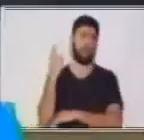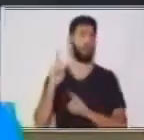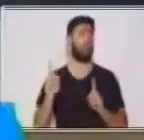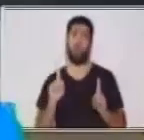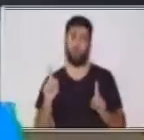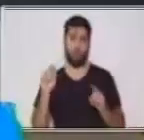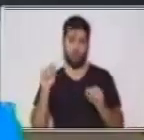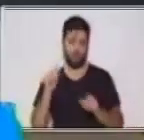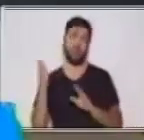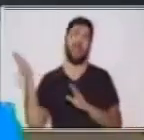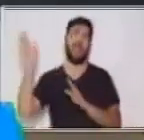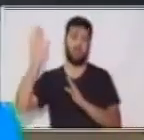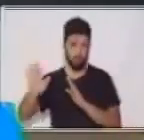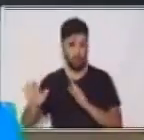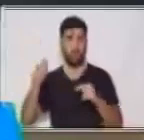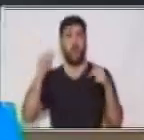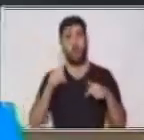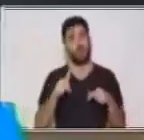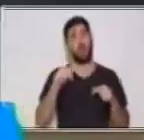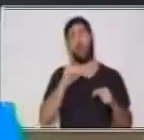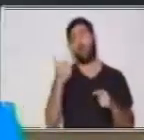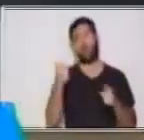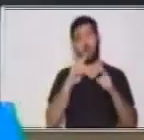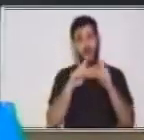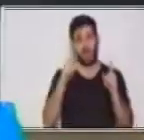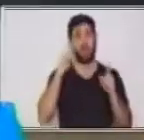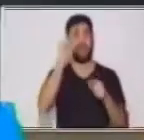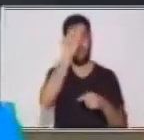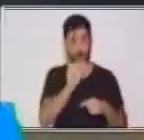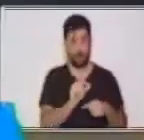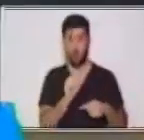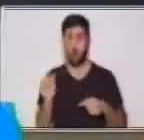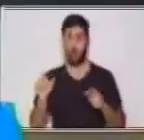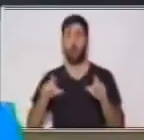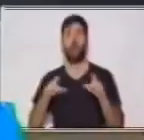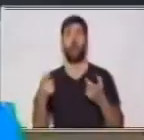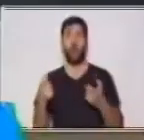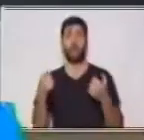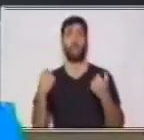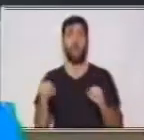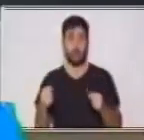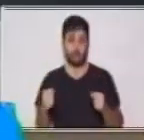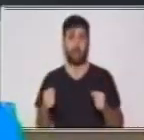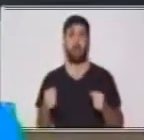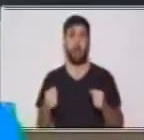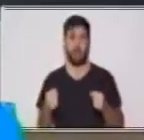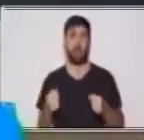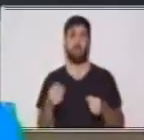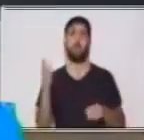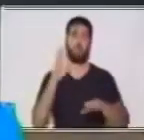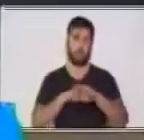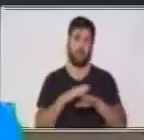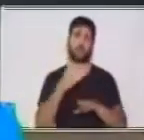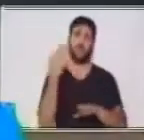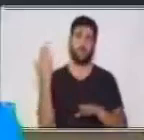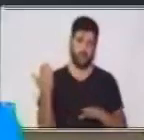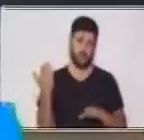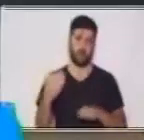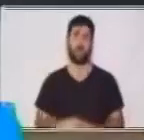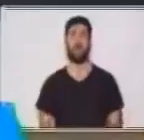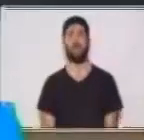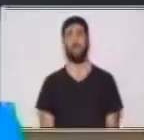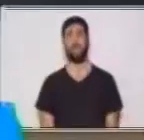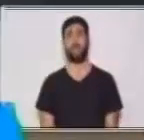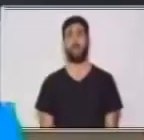la diferencia de coordenadas rectangulares y polares y cómo pasar de un tipo de coordenada a la